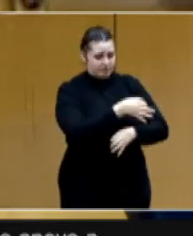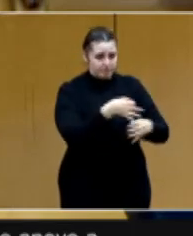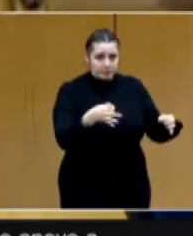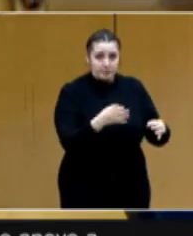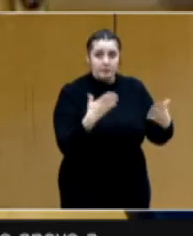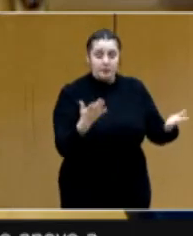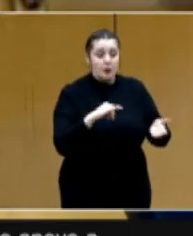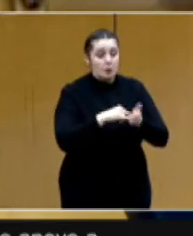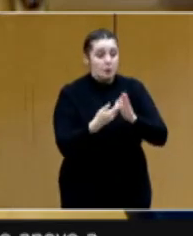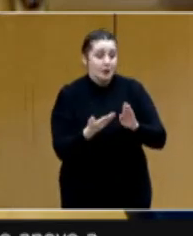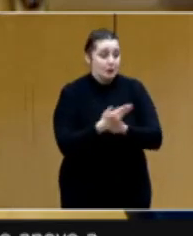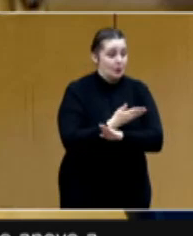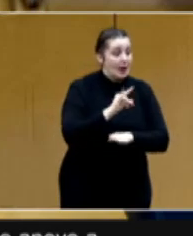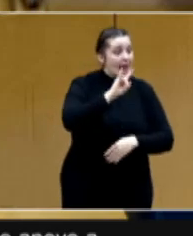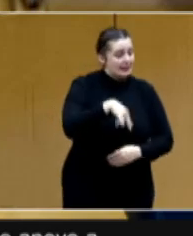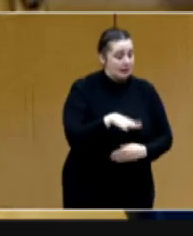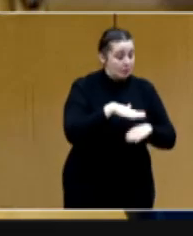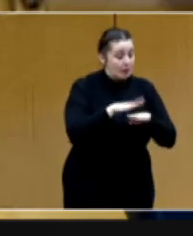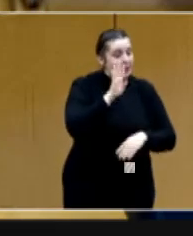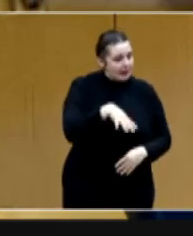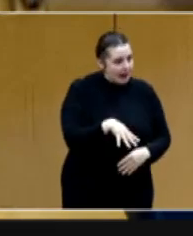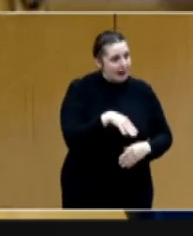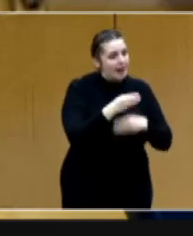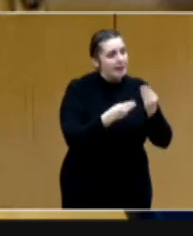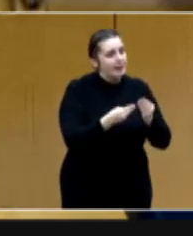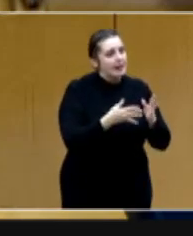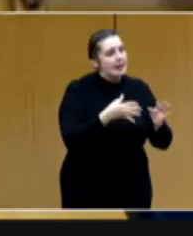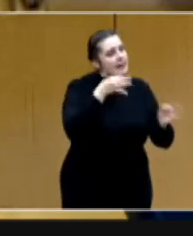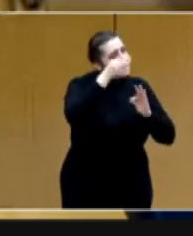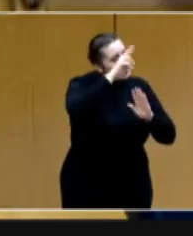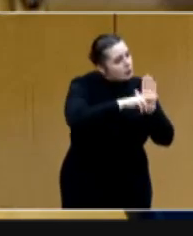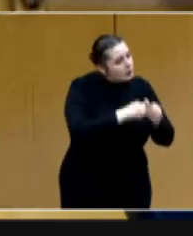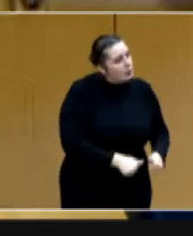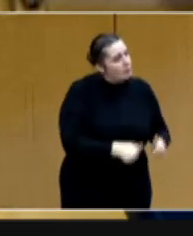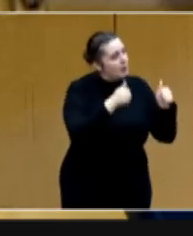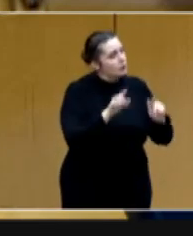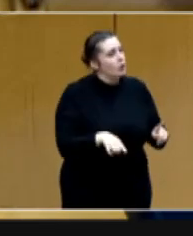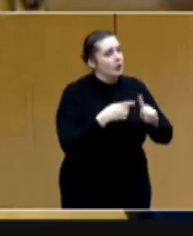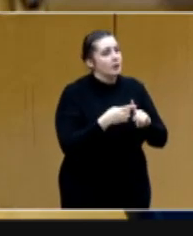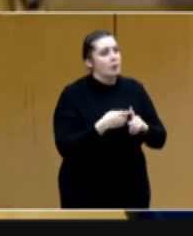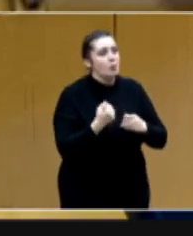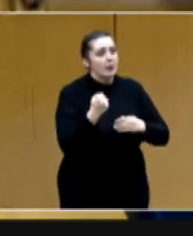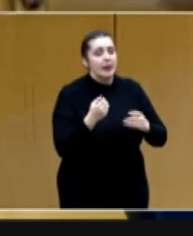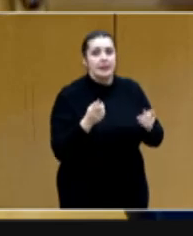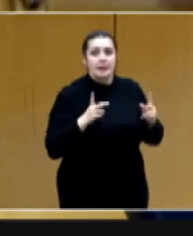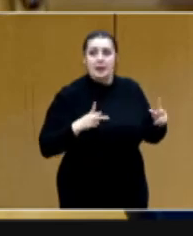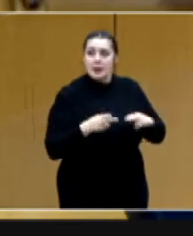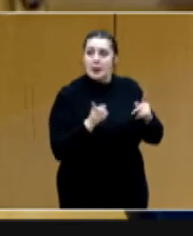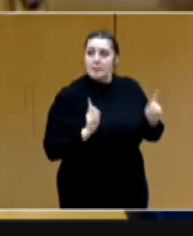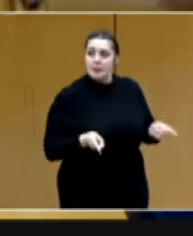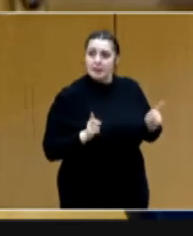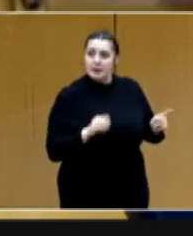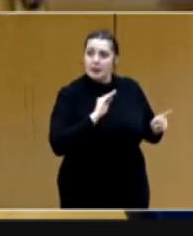que va a proporcionar es mayor detalle regulativo primero para los poderes preventivos que están bastante regulados en la ley